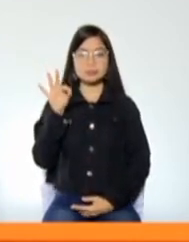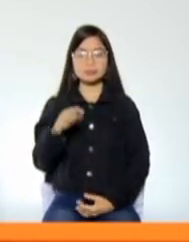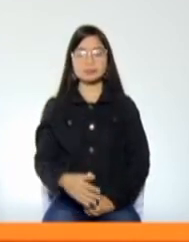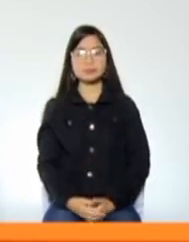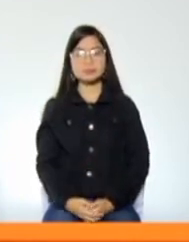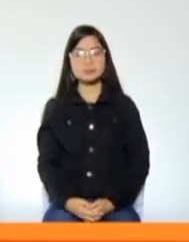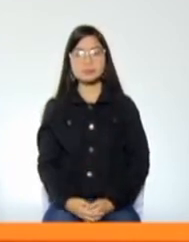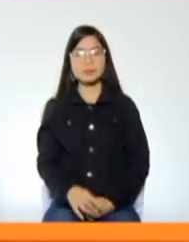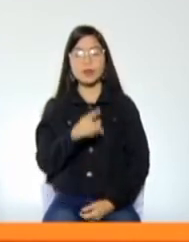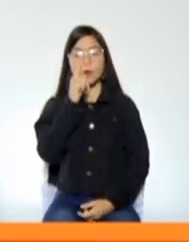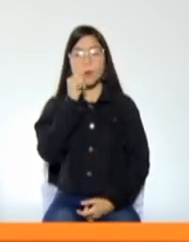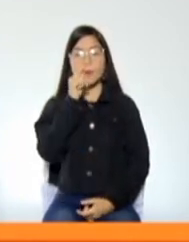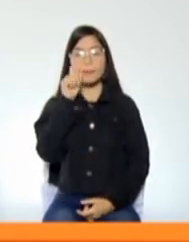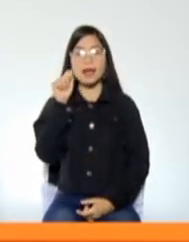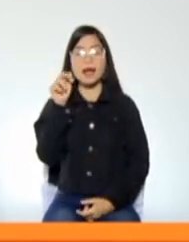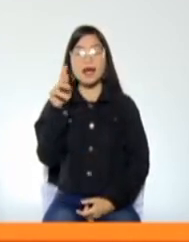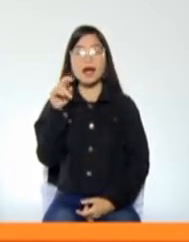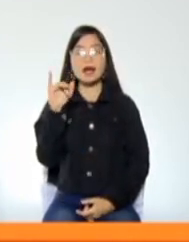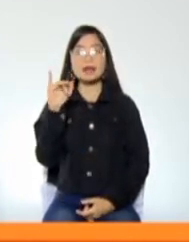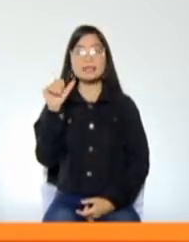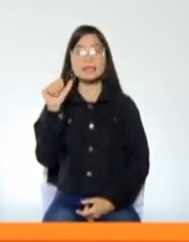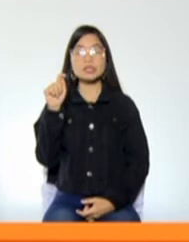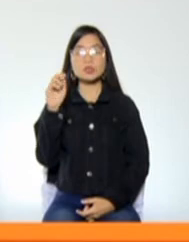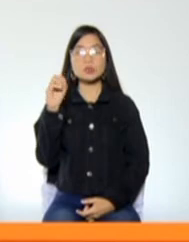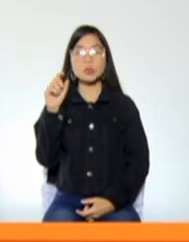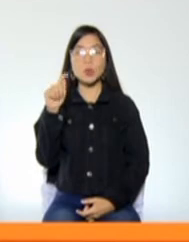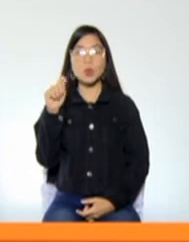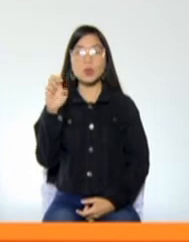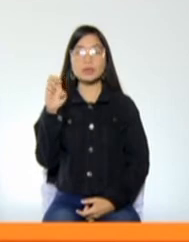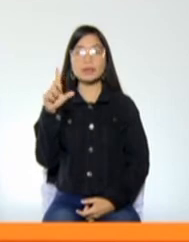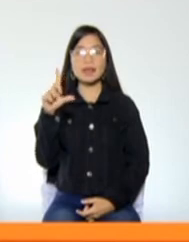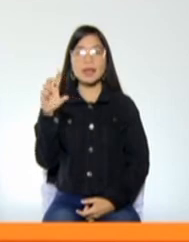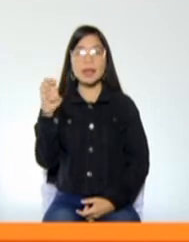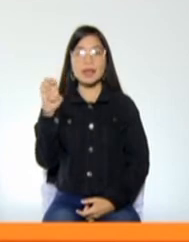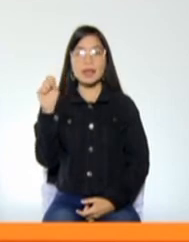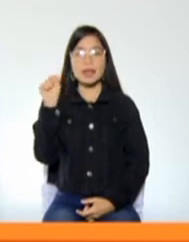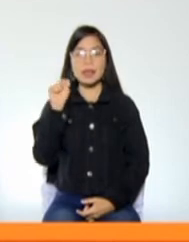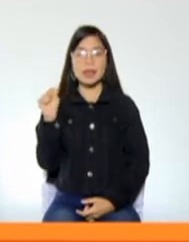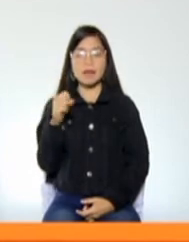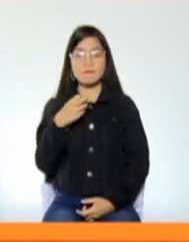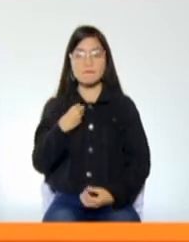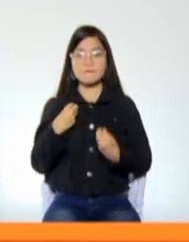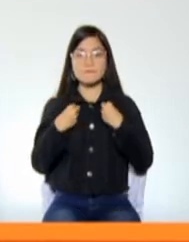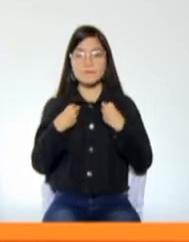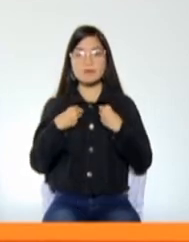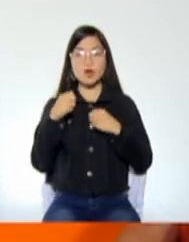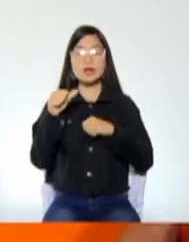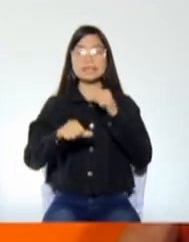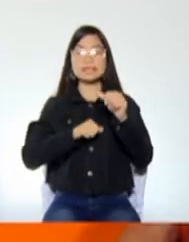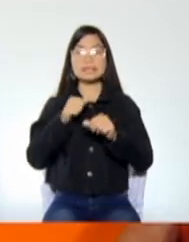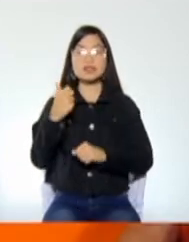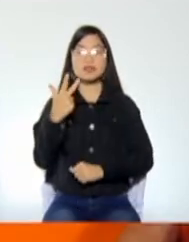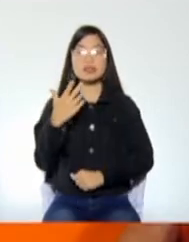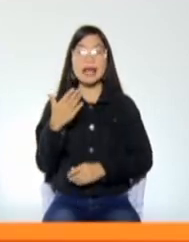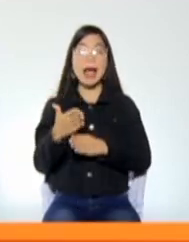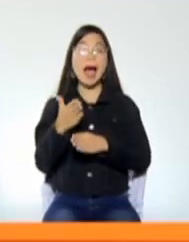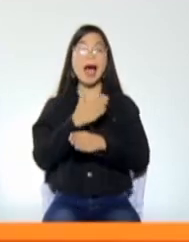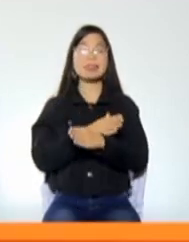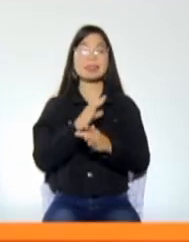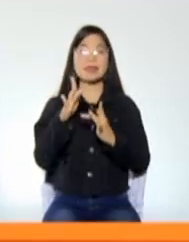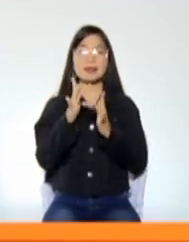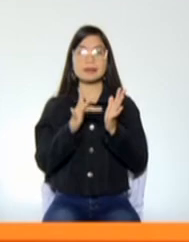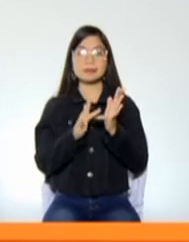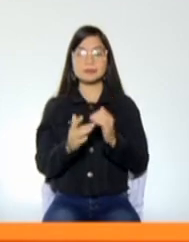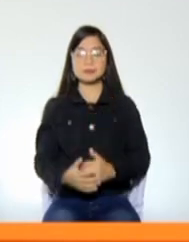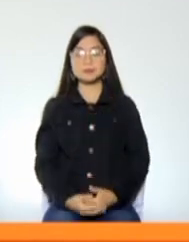matemático griego que vivió en el siglo III antes de Jesucristo. Muy